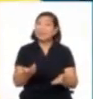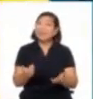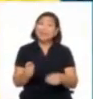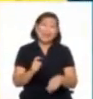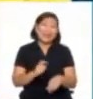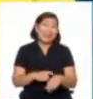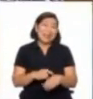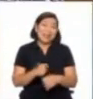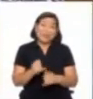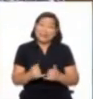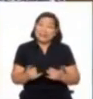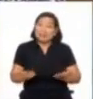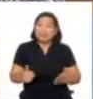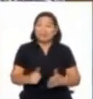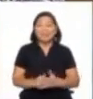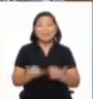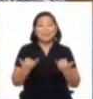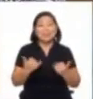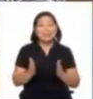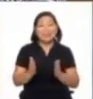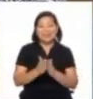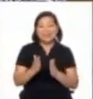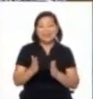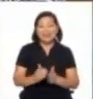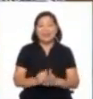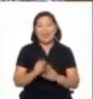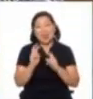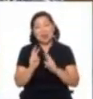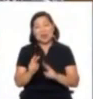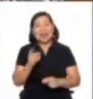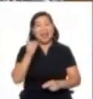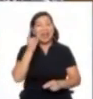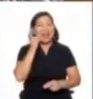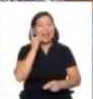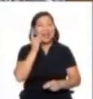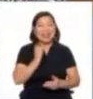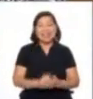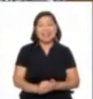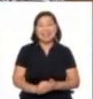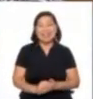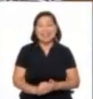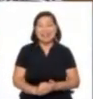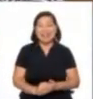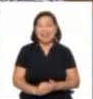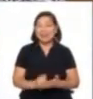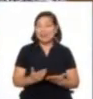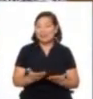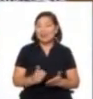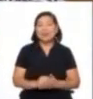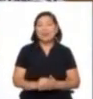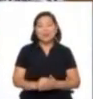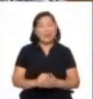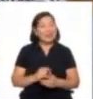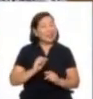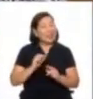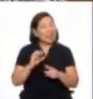ha ganado, Jorge. Efectivamente, yo estoy acá al costadito nada más observando los desayunos, así que ya he apuntado...